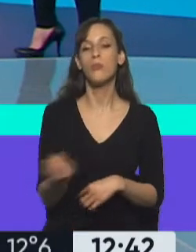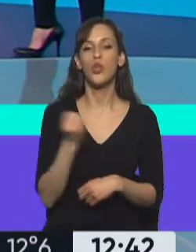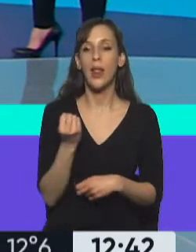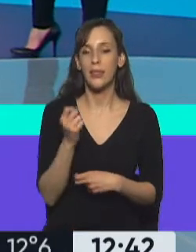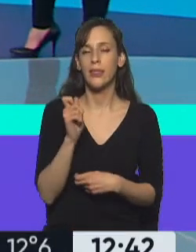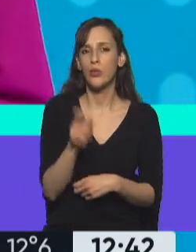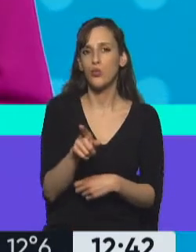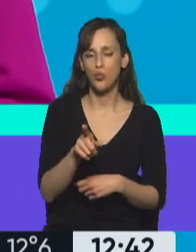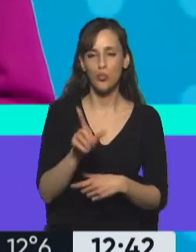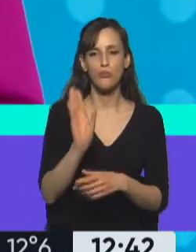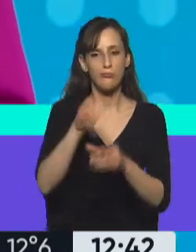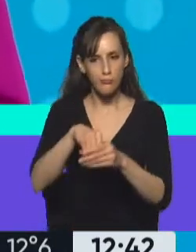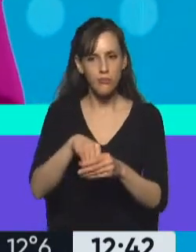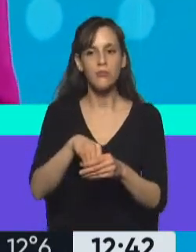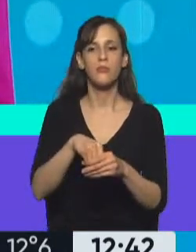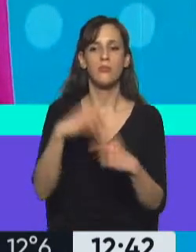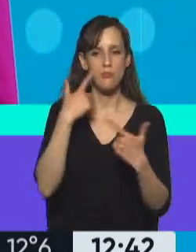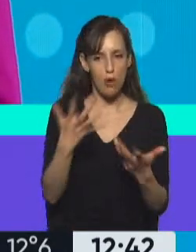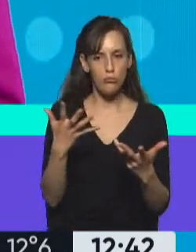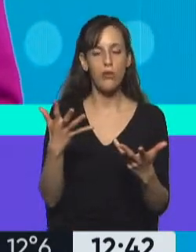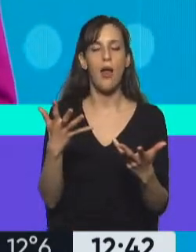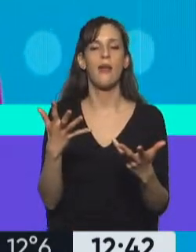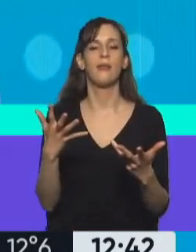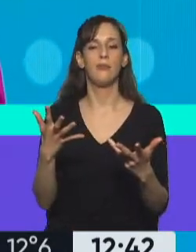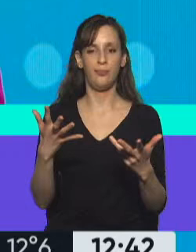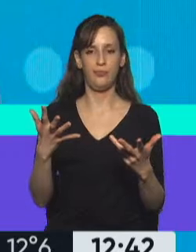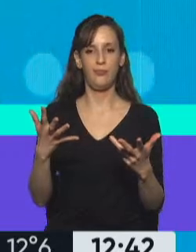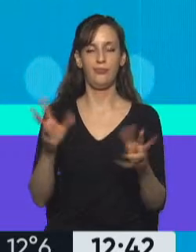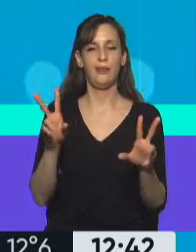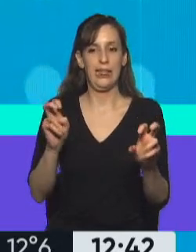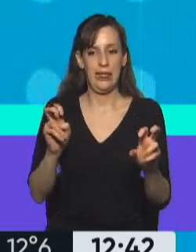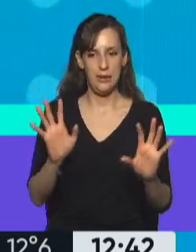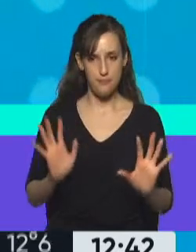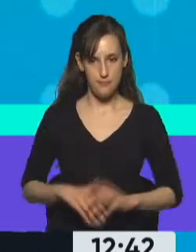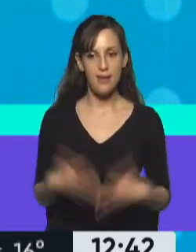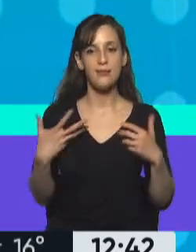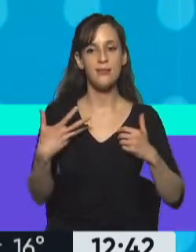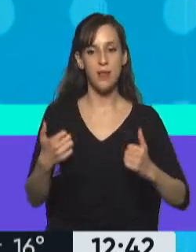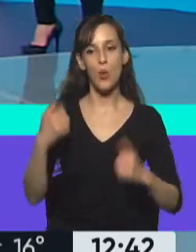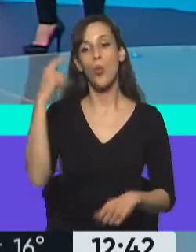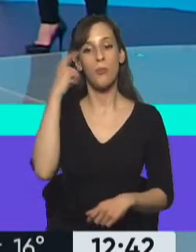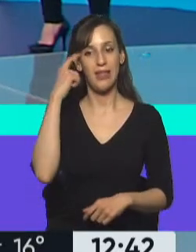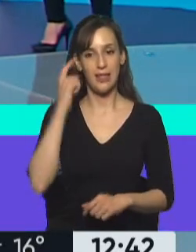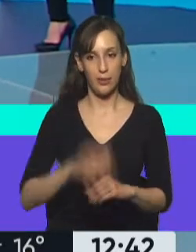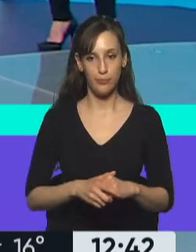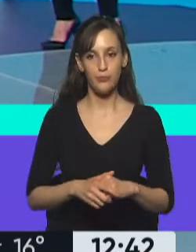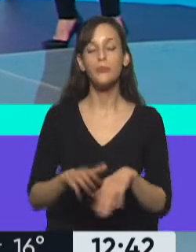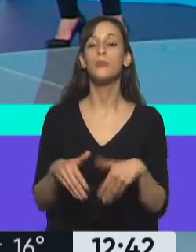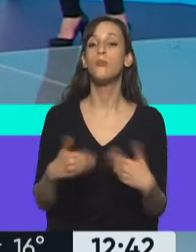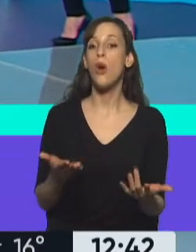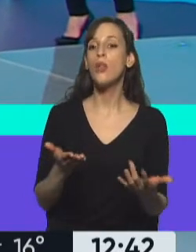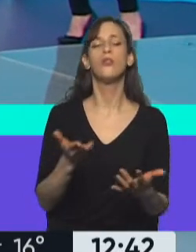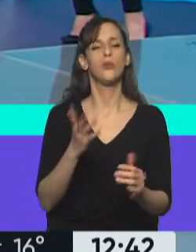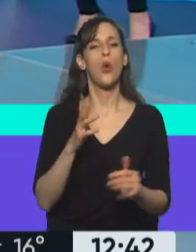que ver con poder hablar y hacer visible todo lo que tiene que ver con la salud mental. Por eso hablamos, ¿no? De estos Juegos, los